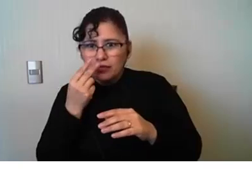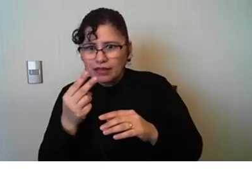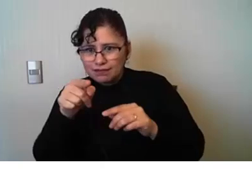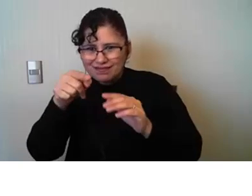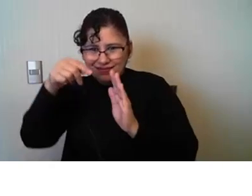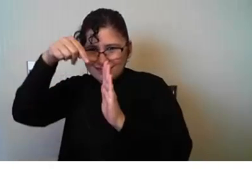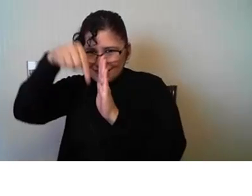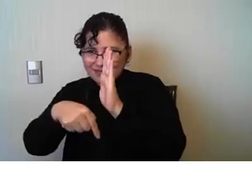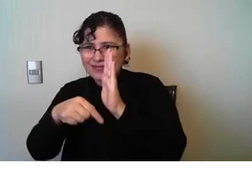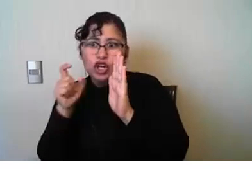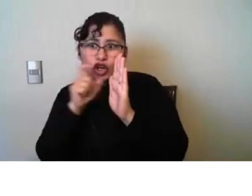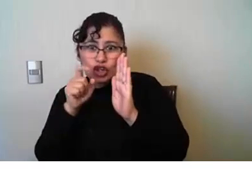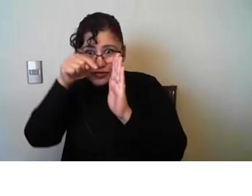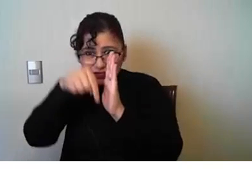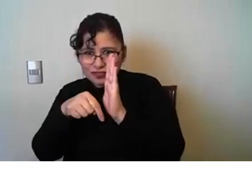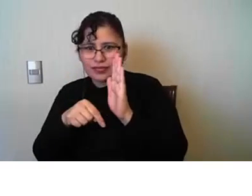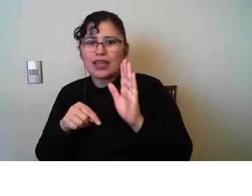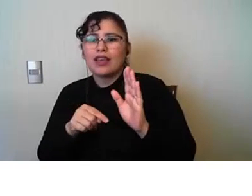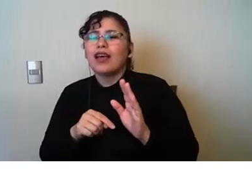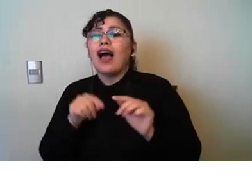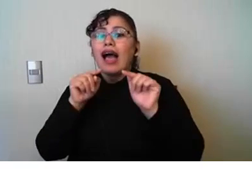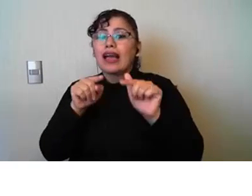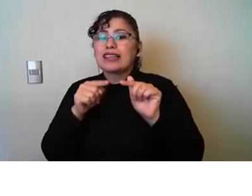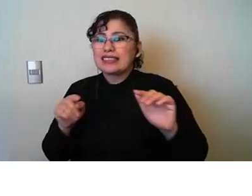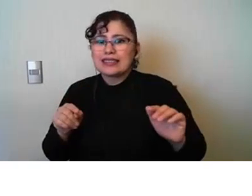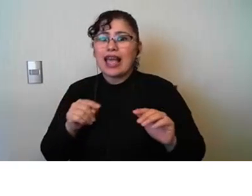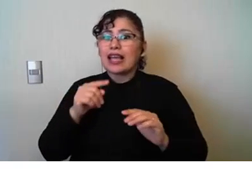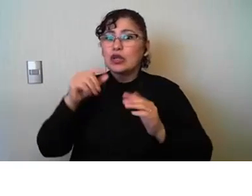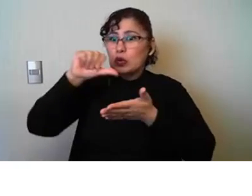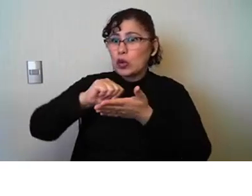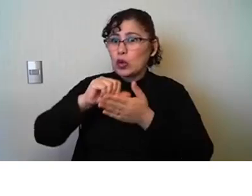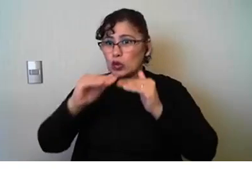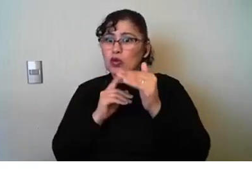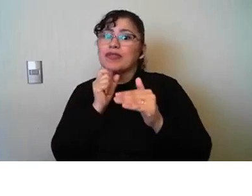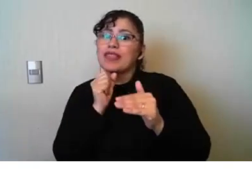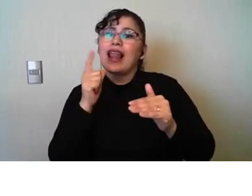indirecta, el núcleo subtalámico estimula al palio medial.